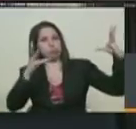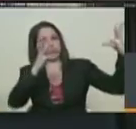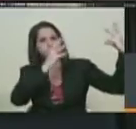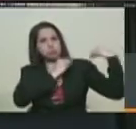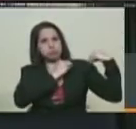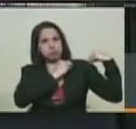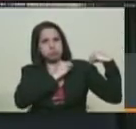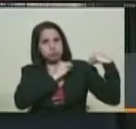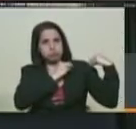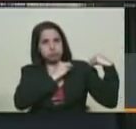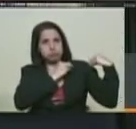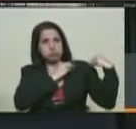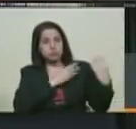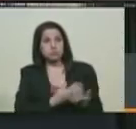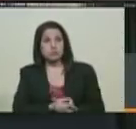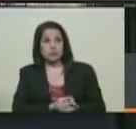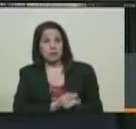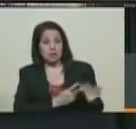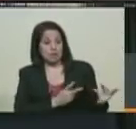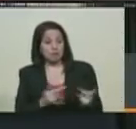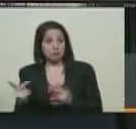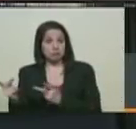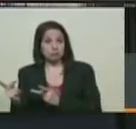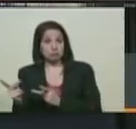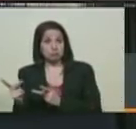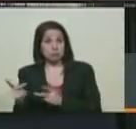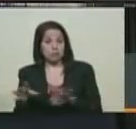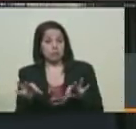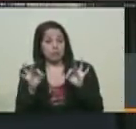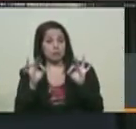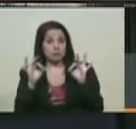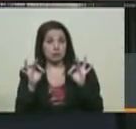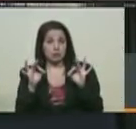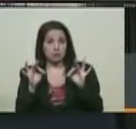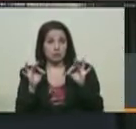quiero invitar de manera muy especial